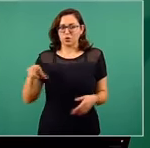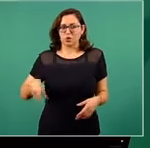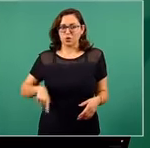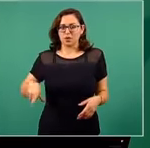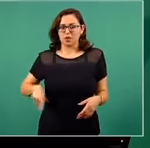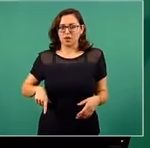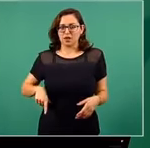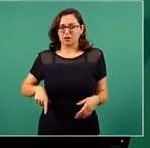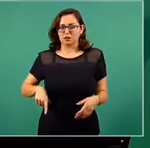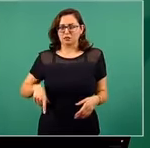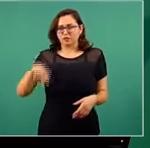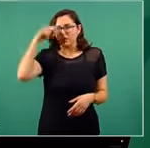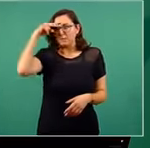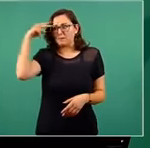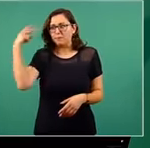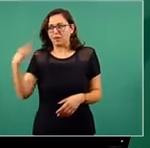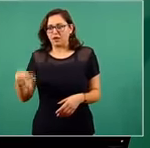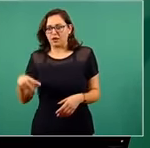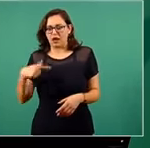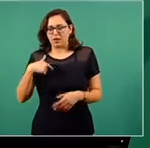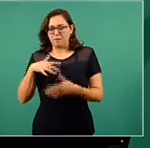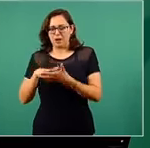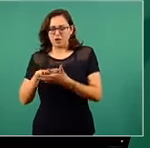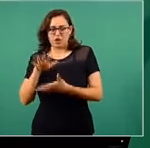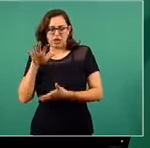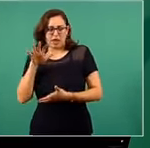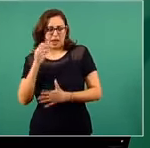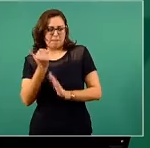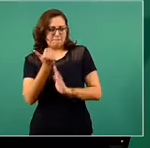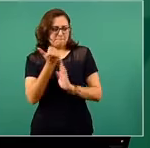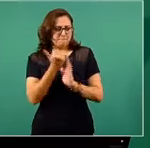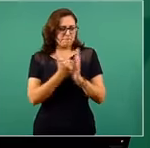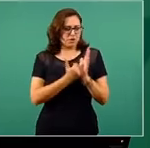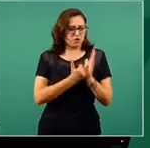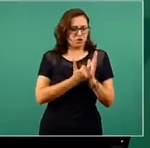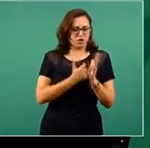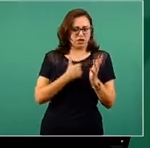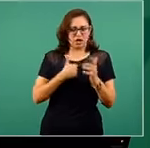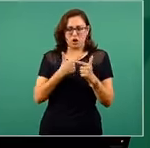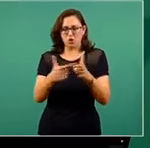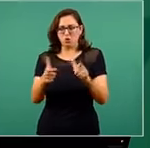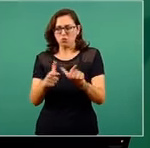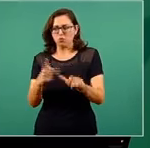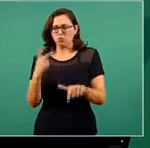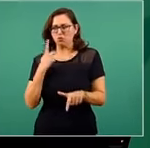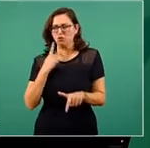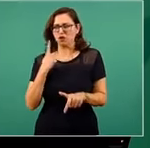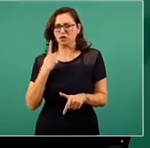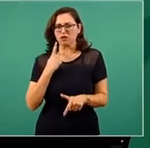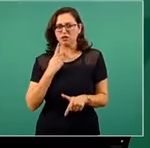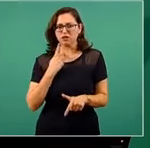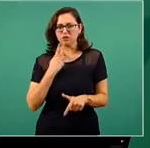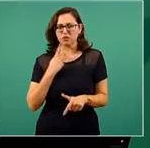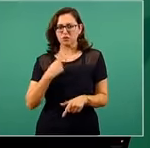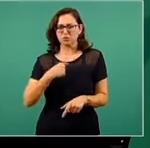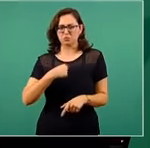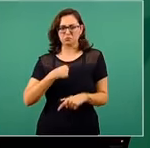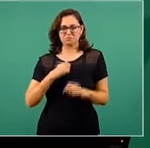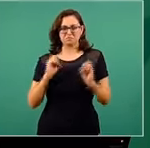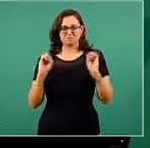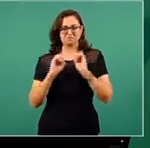entonces aquí no estamos hablando de mayorías o minorías de partidos, porque nosotros ejercemos un cargo público al servicio de toda la